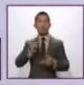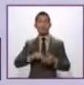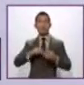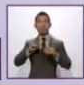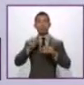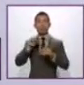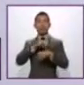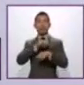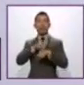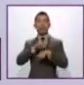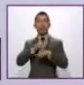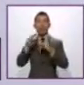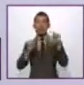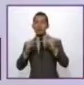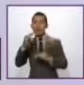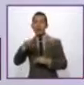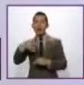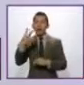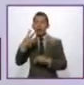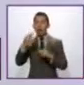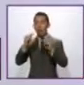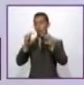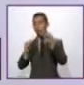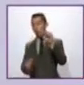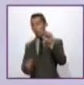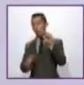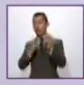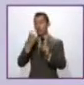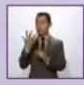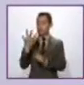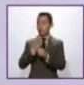lugar número 14. Hace apenas